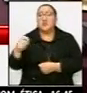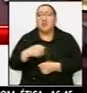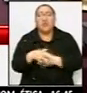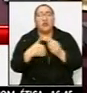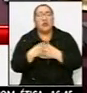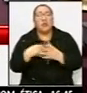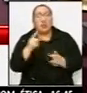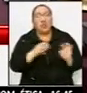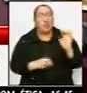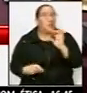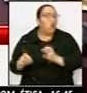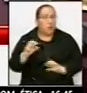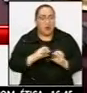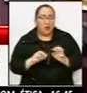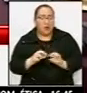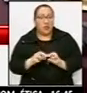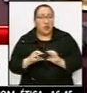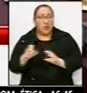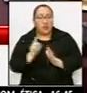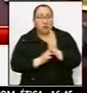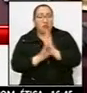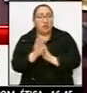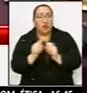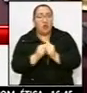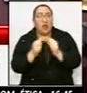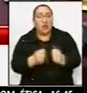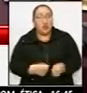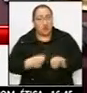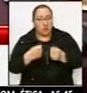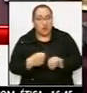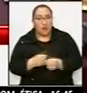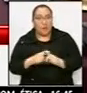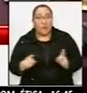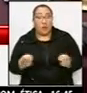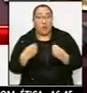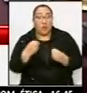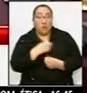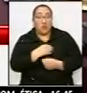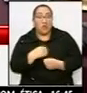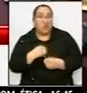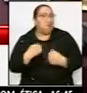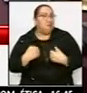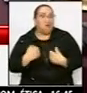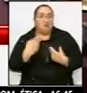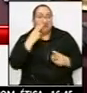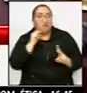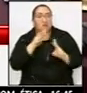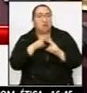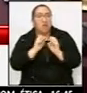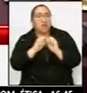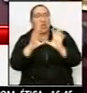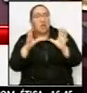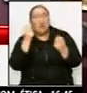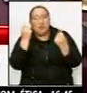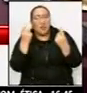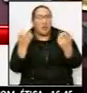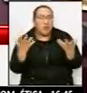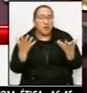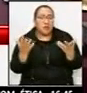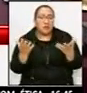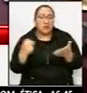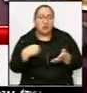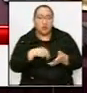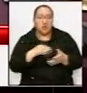esa inquietud de hacer progreso a través de la agricultura, pero como ministerio no tenemos una visión muy clara. Vamos